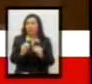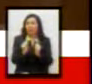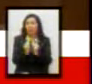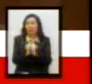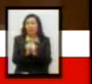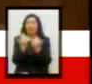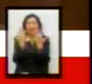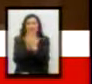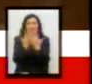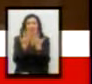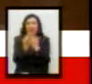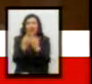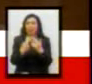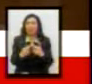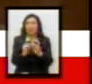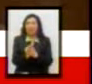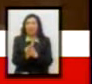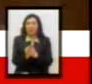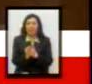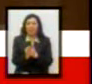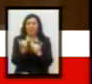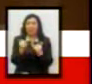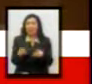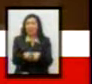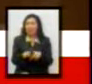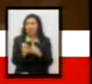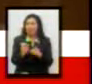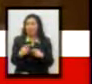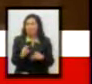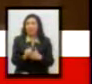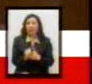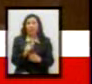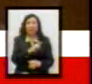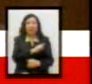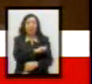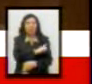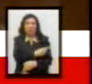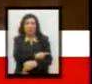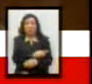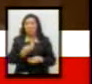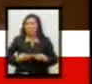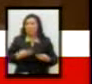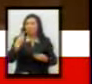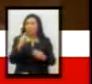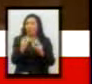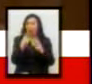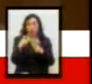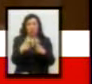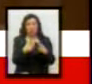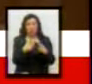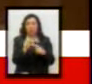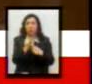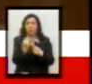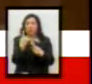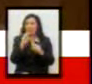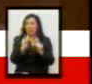la transparencia y la rendición de cuentas. Esto también va a permitir el fortalecer los mecanismos para el control social, para